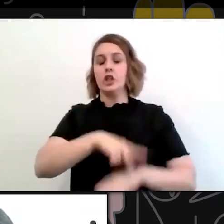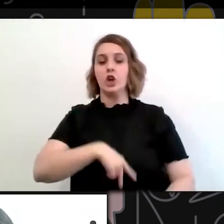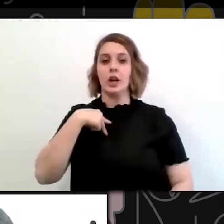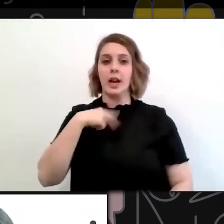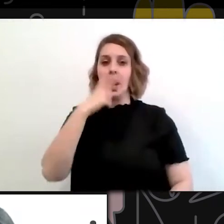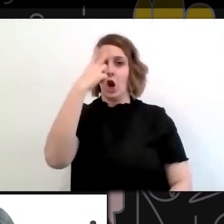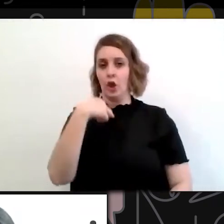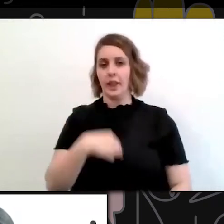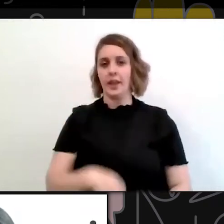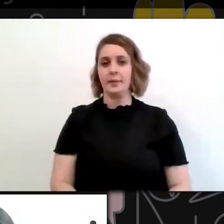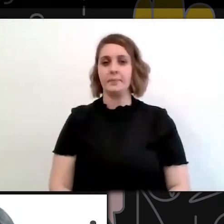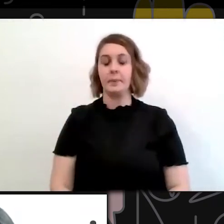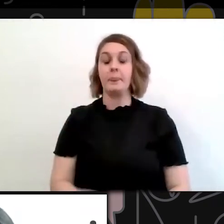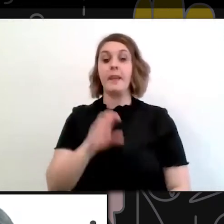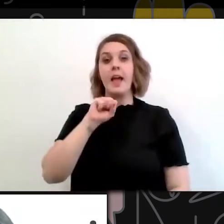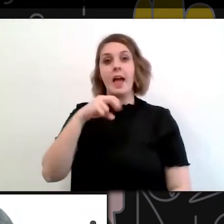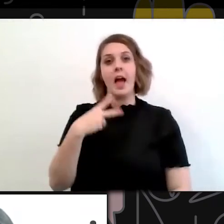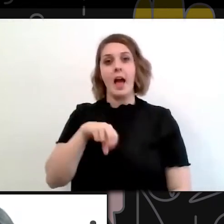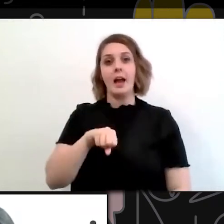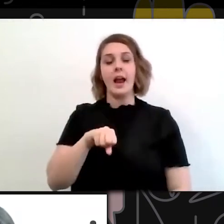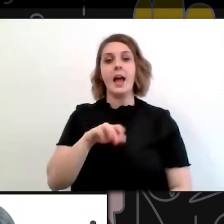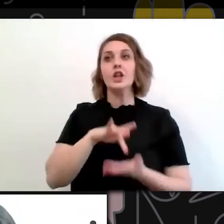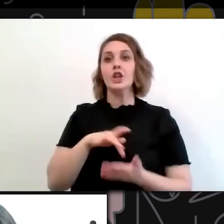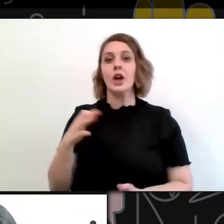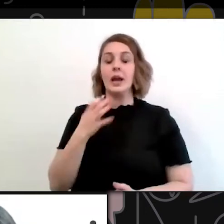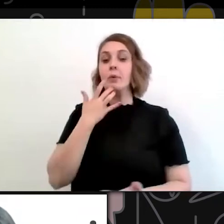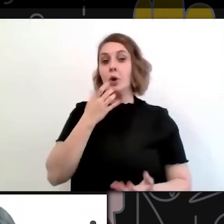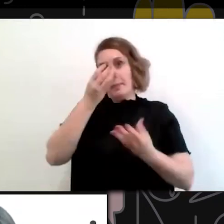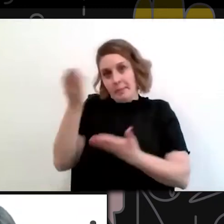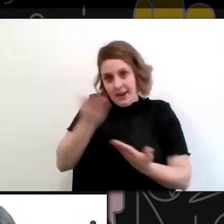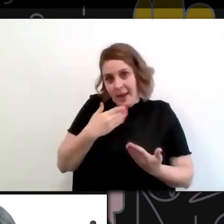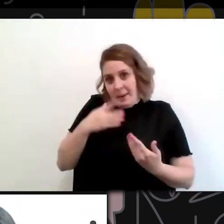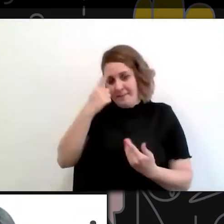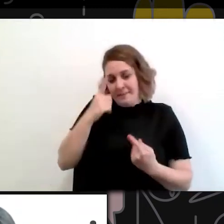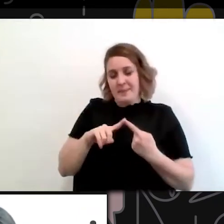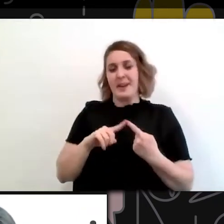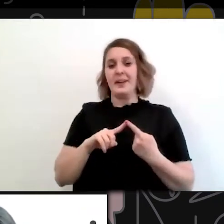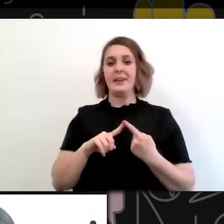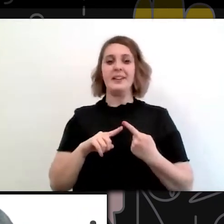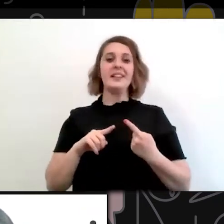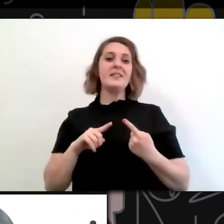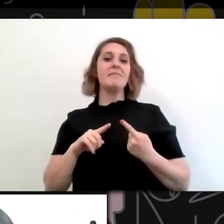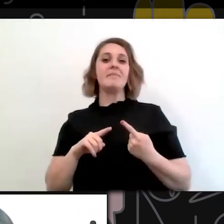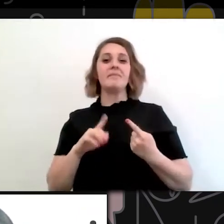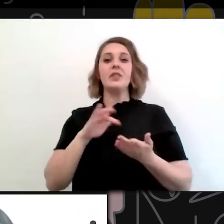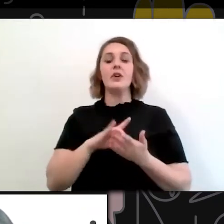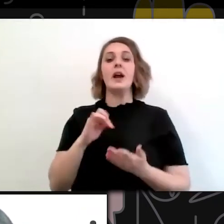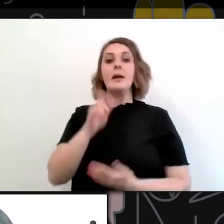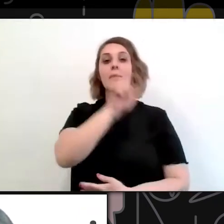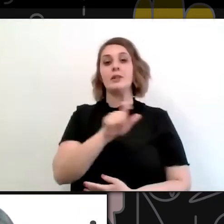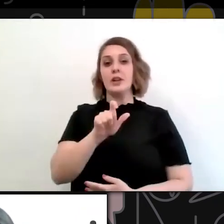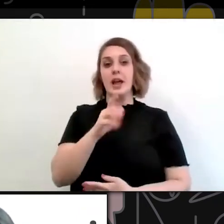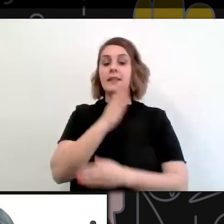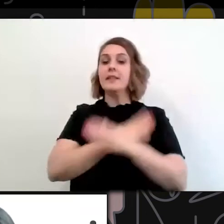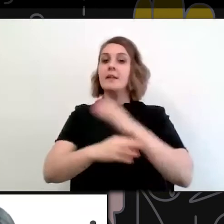ONCE. Ana, ¿qué ha supuesto, bienvenida sobre todo, qué ha supuesto para las personas con